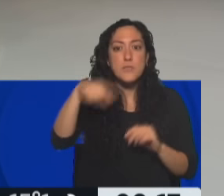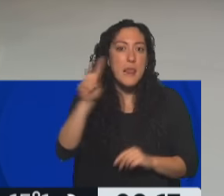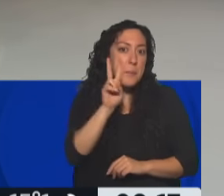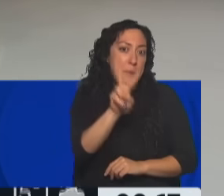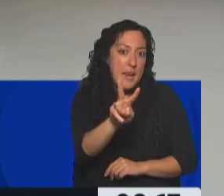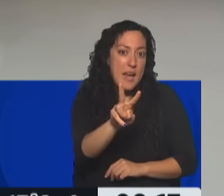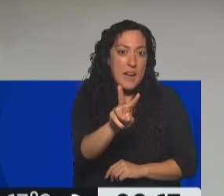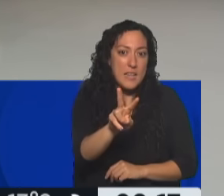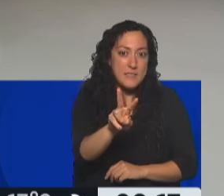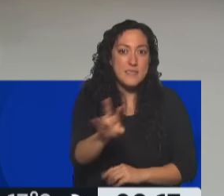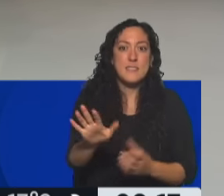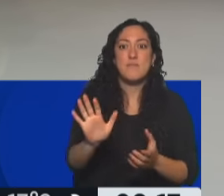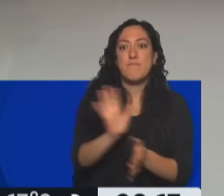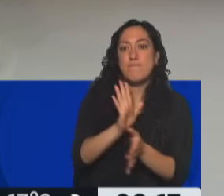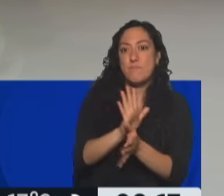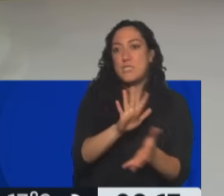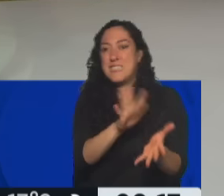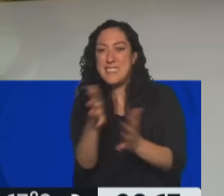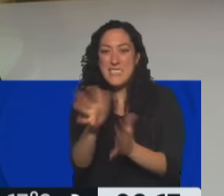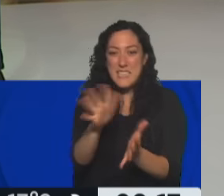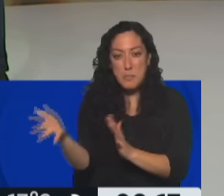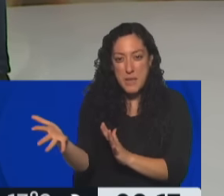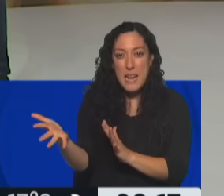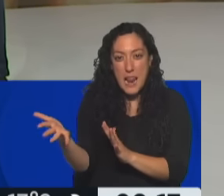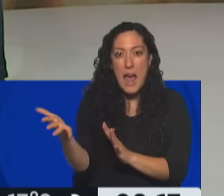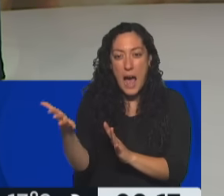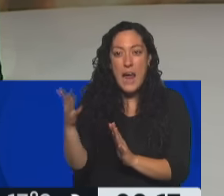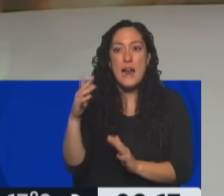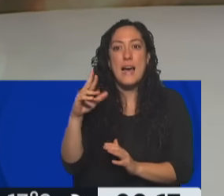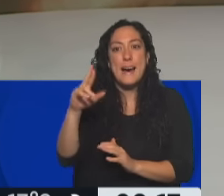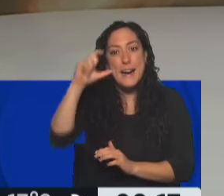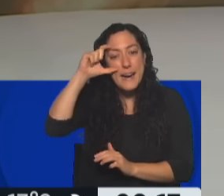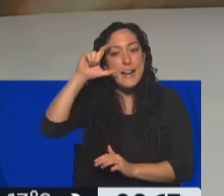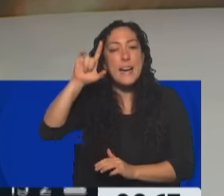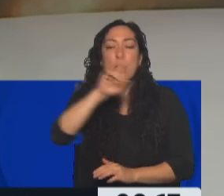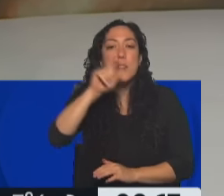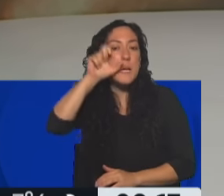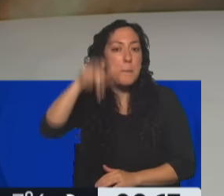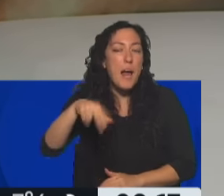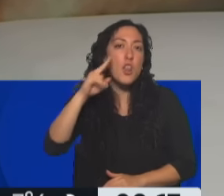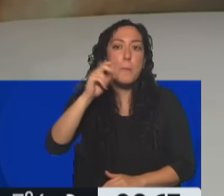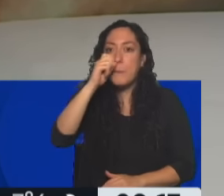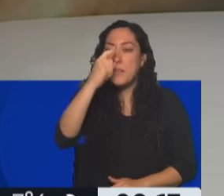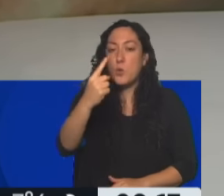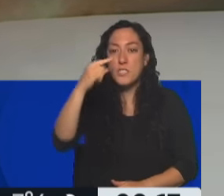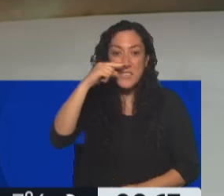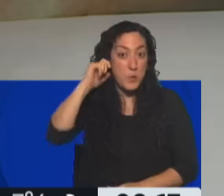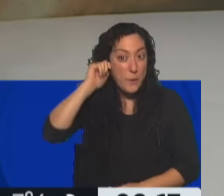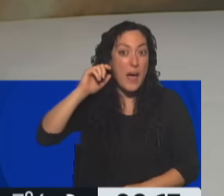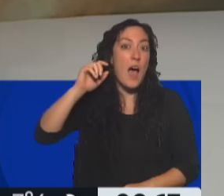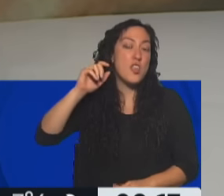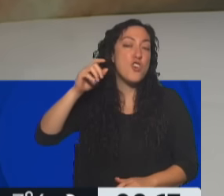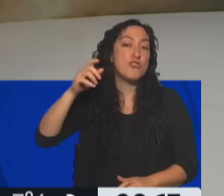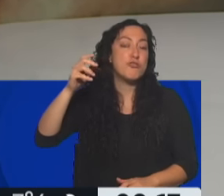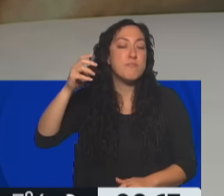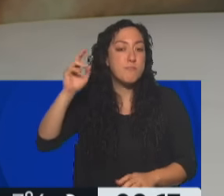es similar al que usó el gran Carlos Reutemann, que falleció en el 2021 con 79 años, y